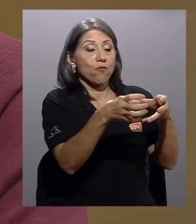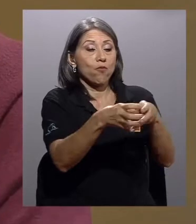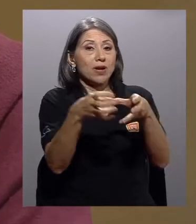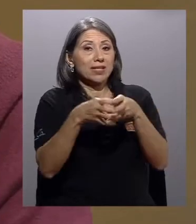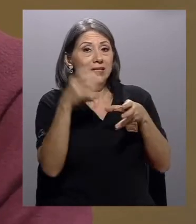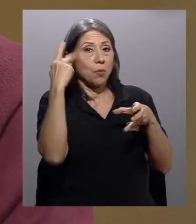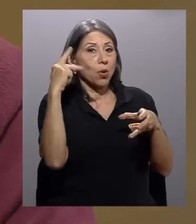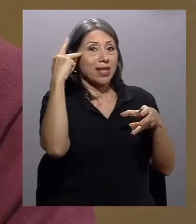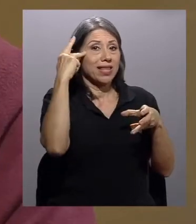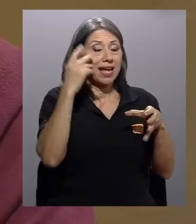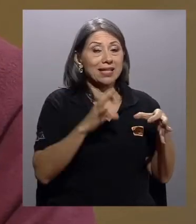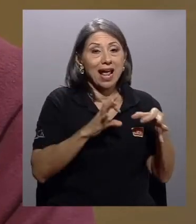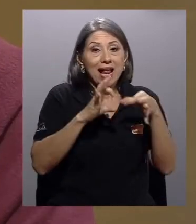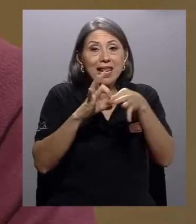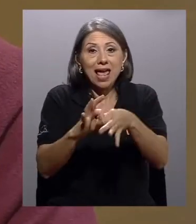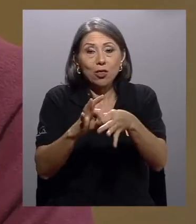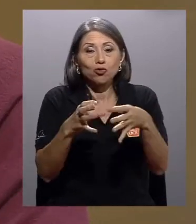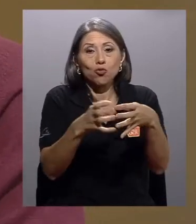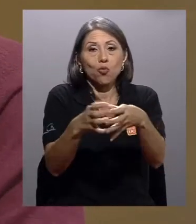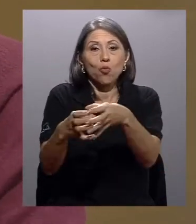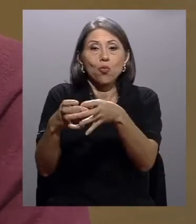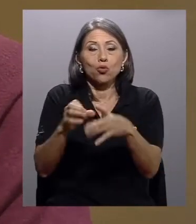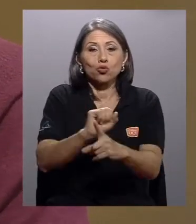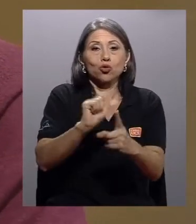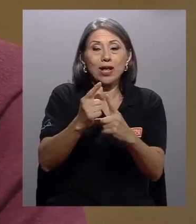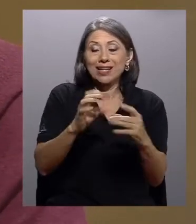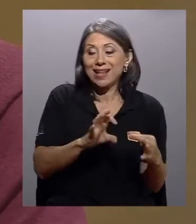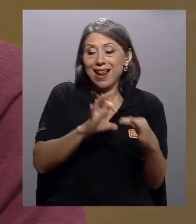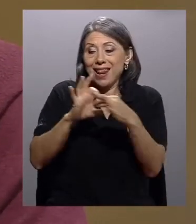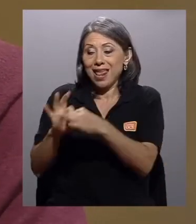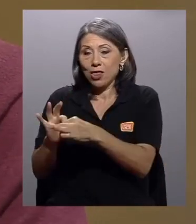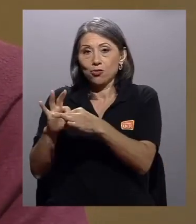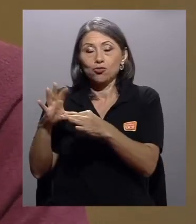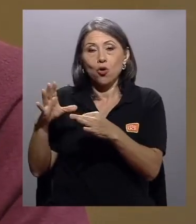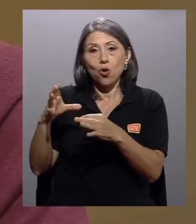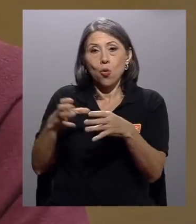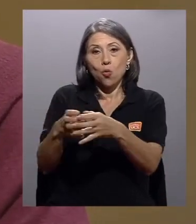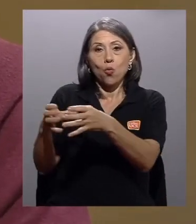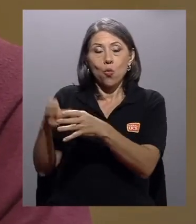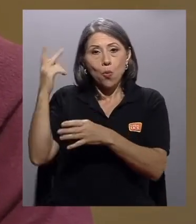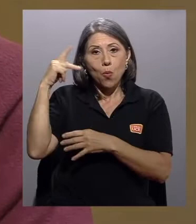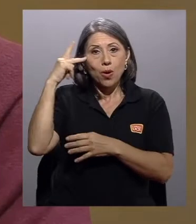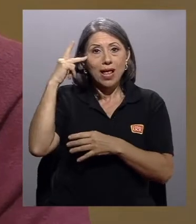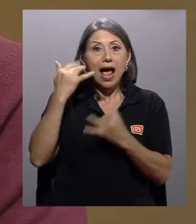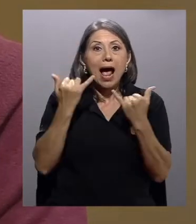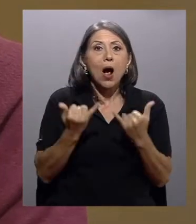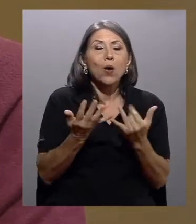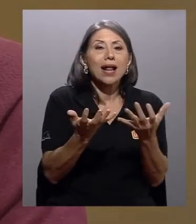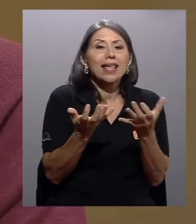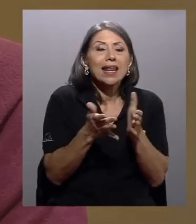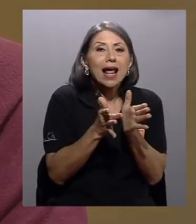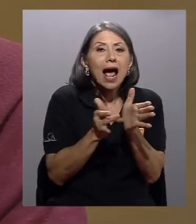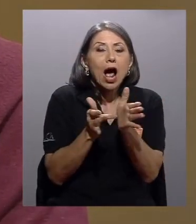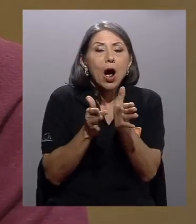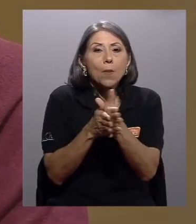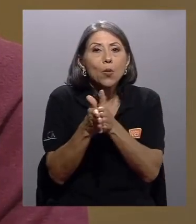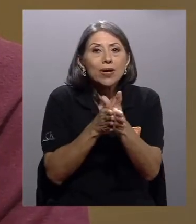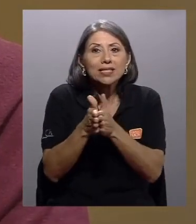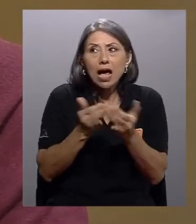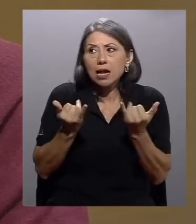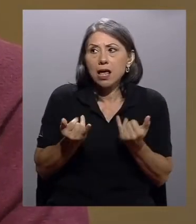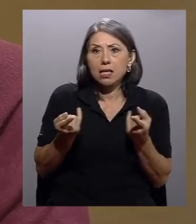otras fuerzas sociales y otras fuerzas económicas, pretenden aprovechar esta coyuntura para profundizar